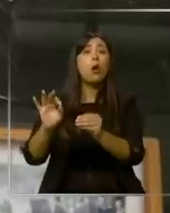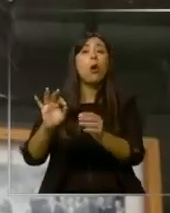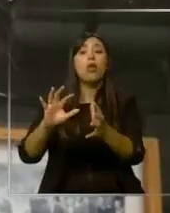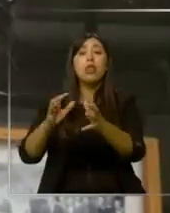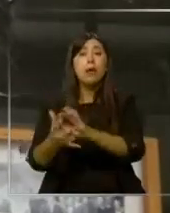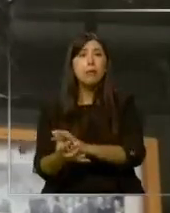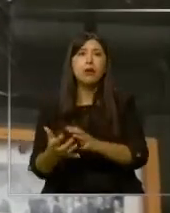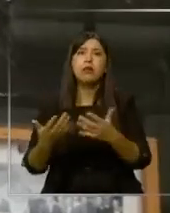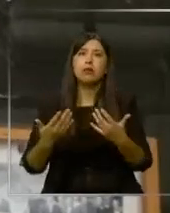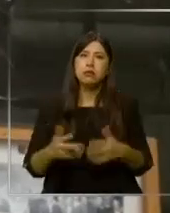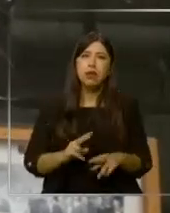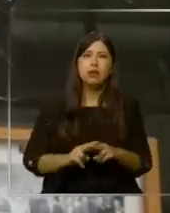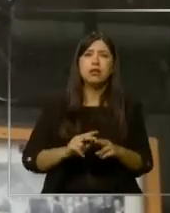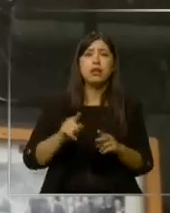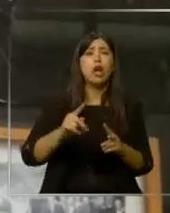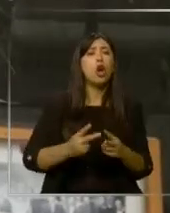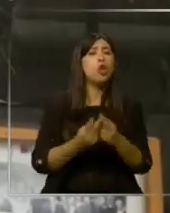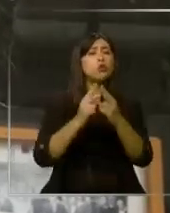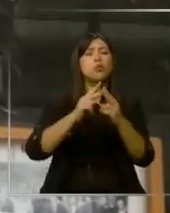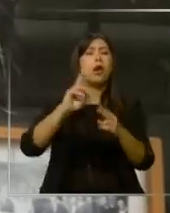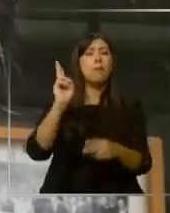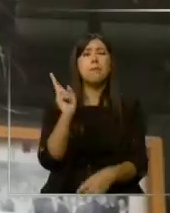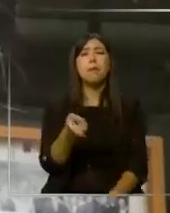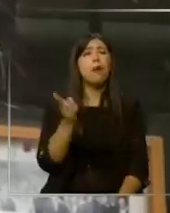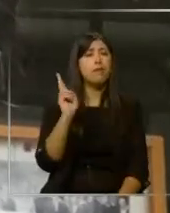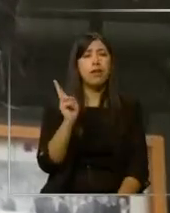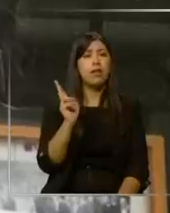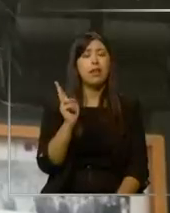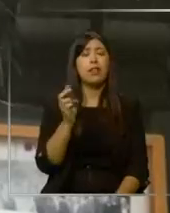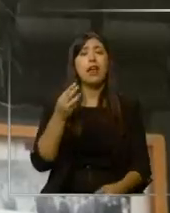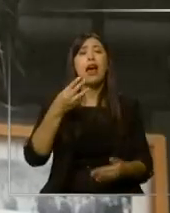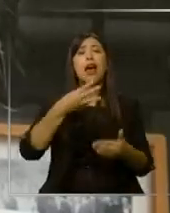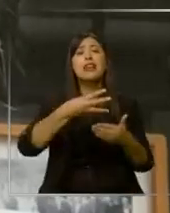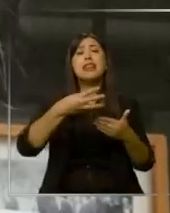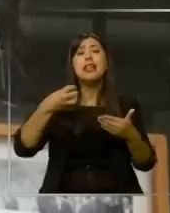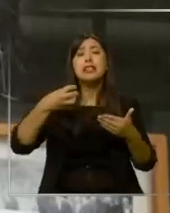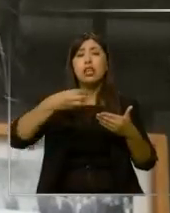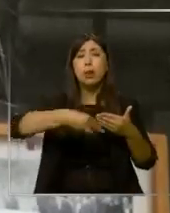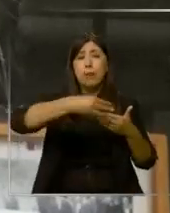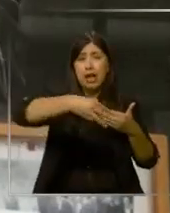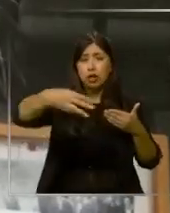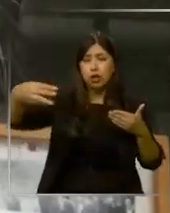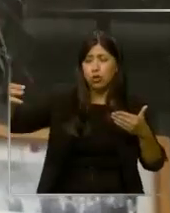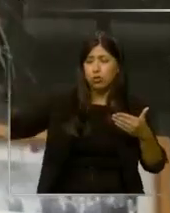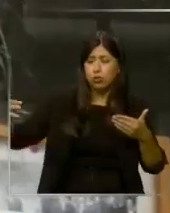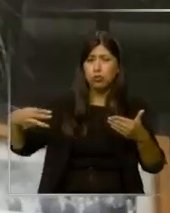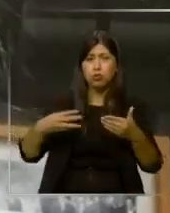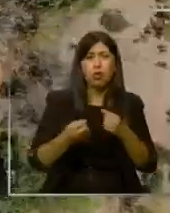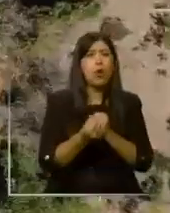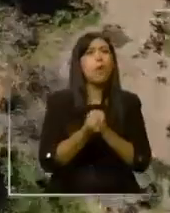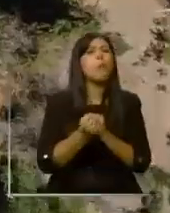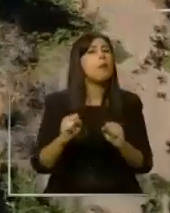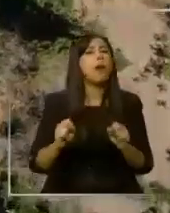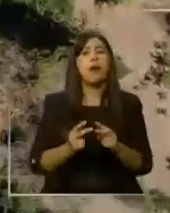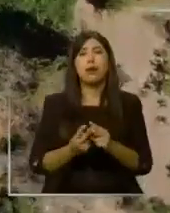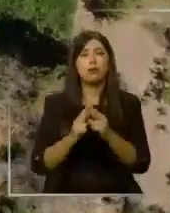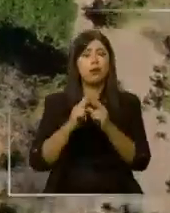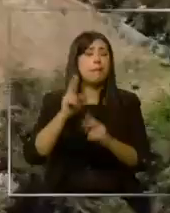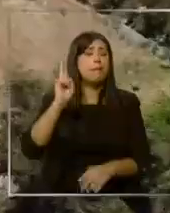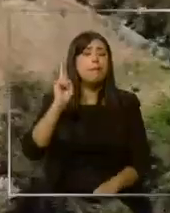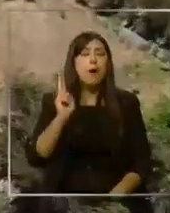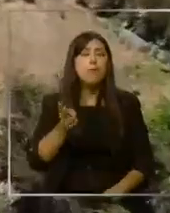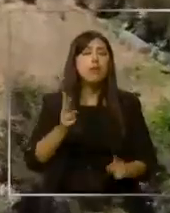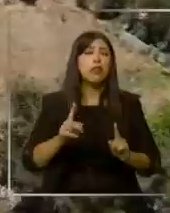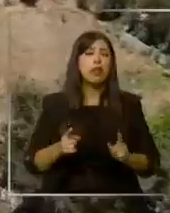ya estas construcciones deben prohibirse en 300 m alrededor de la falla y porque si